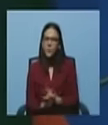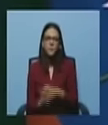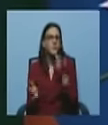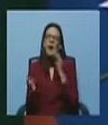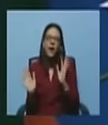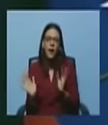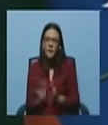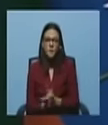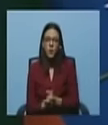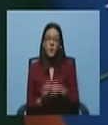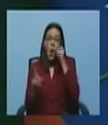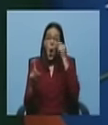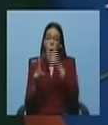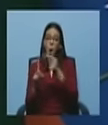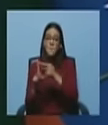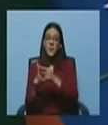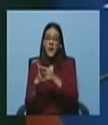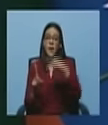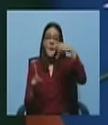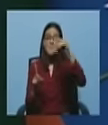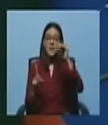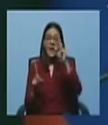Por ejemplo, este caballero,